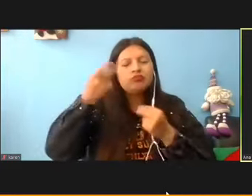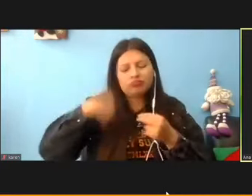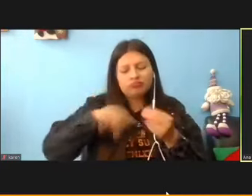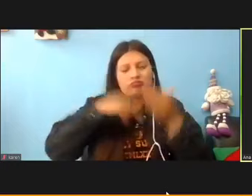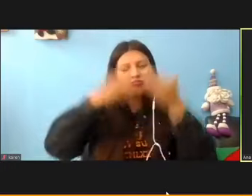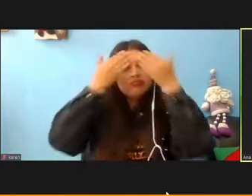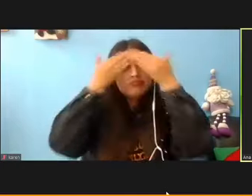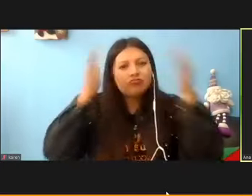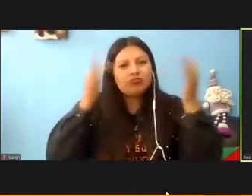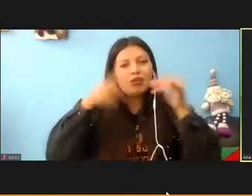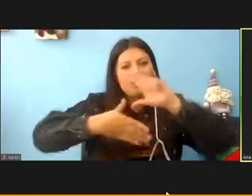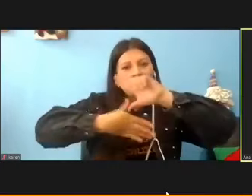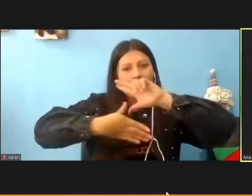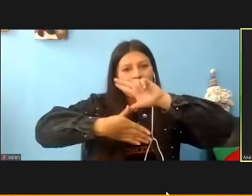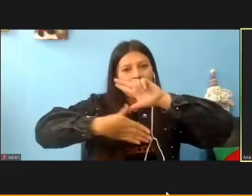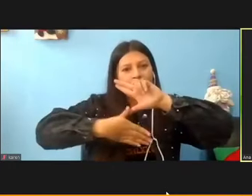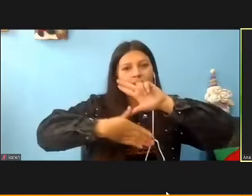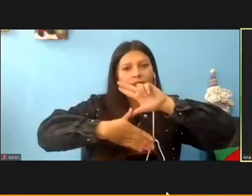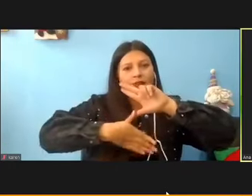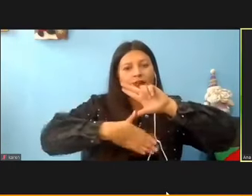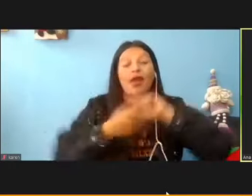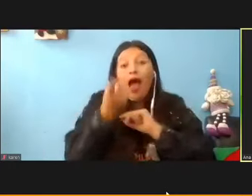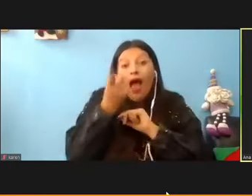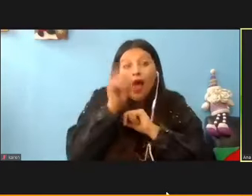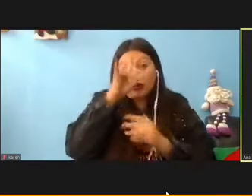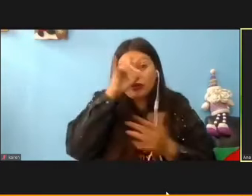democracias en América Latina. Y creo